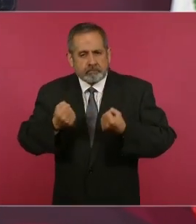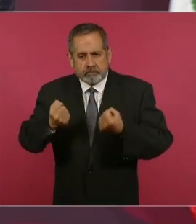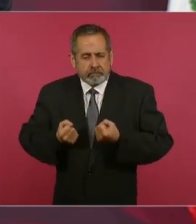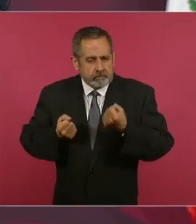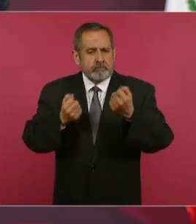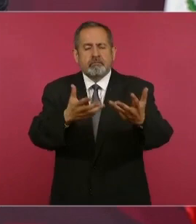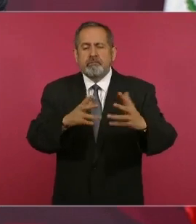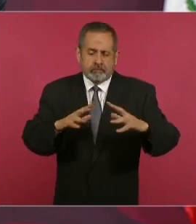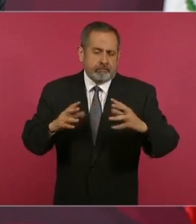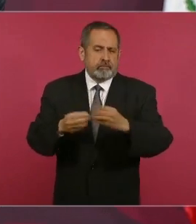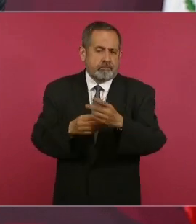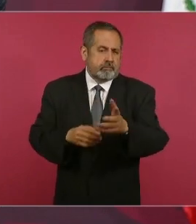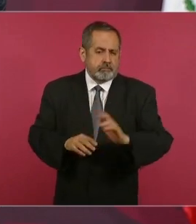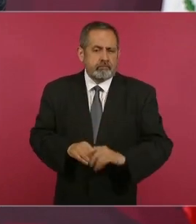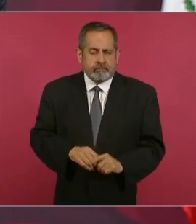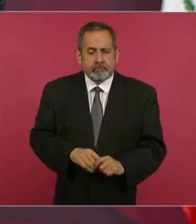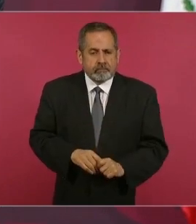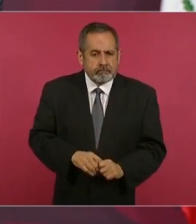Estamos